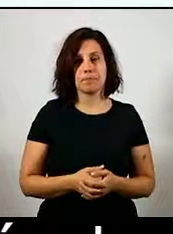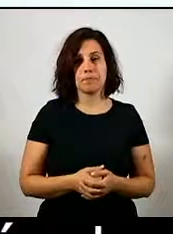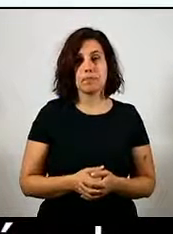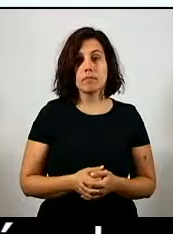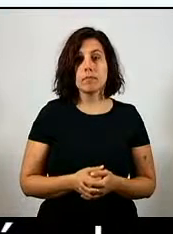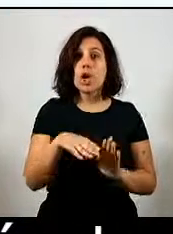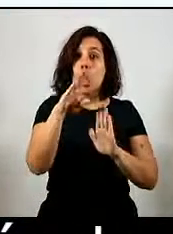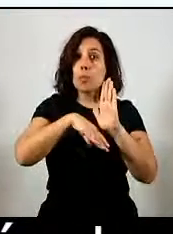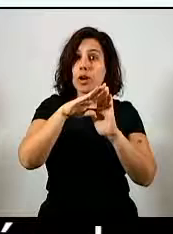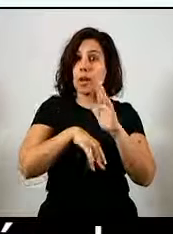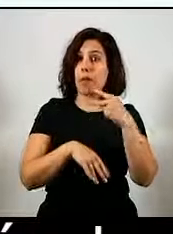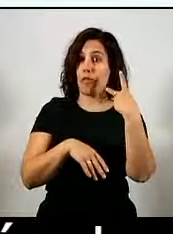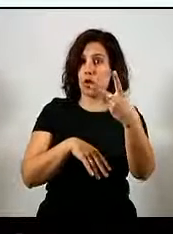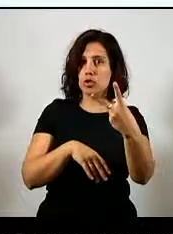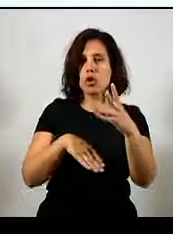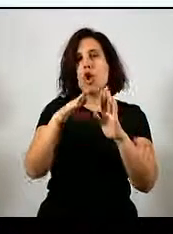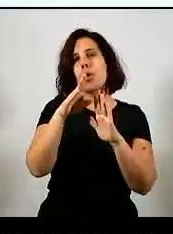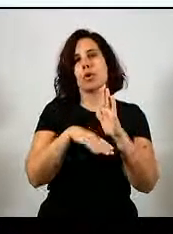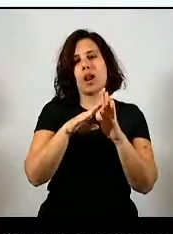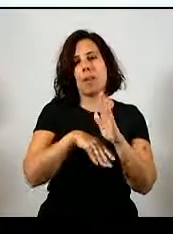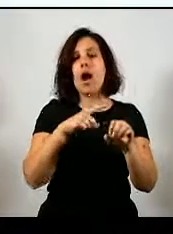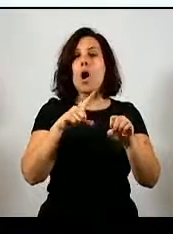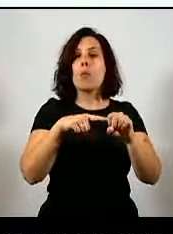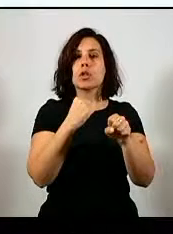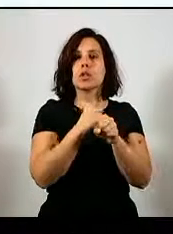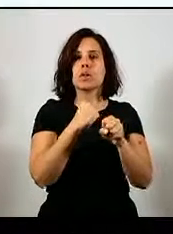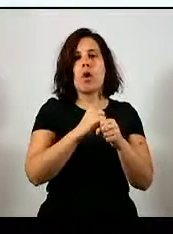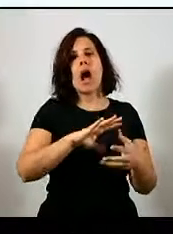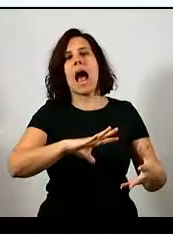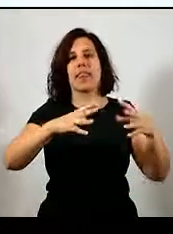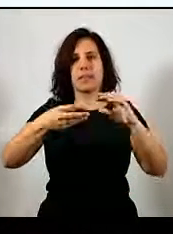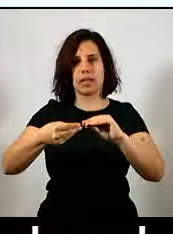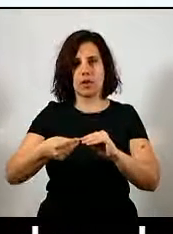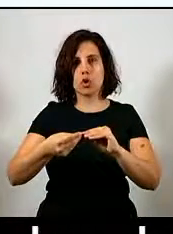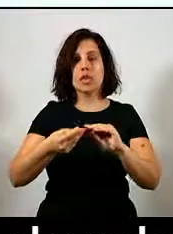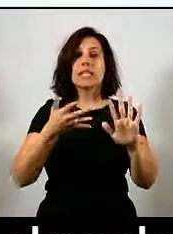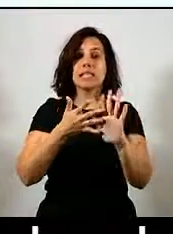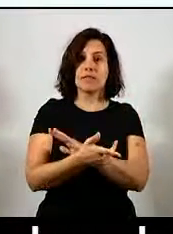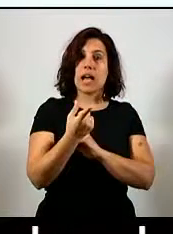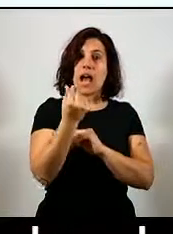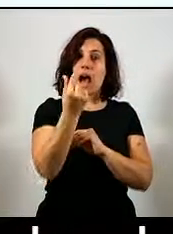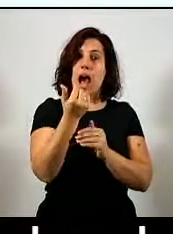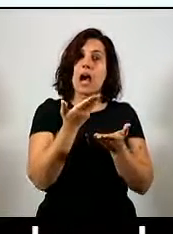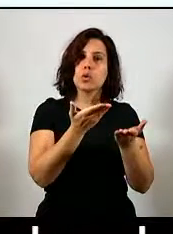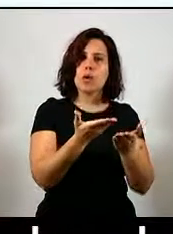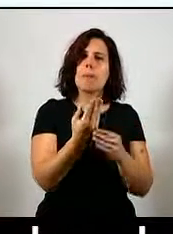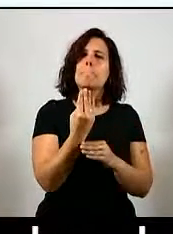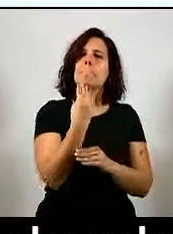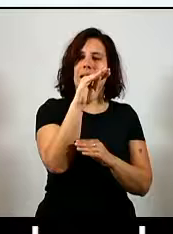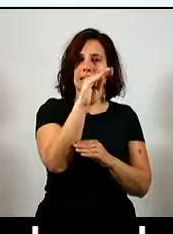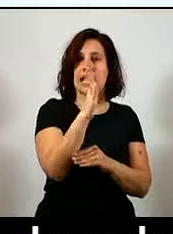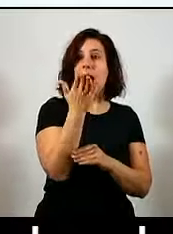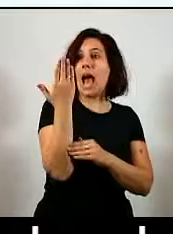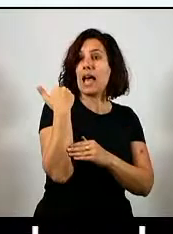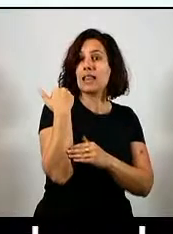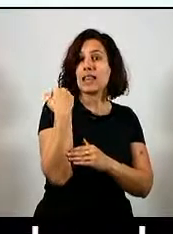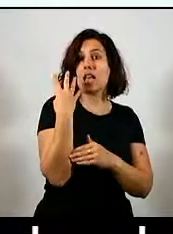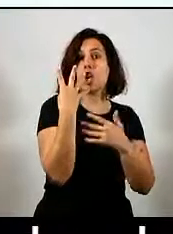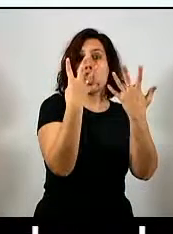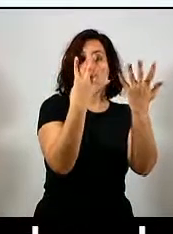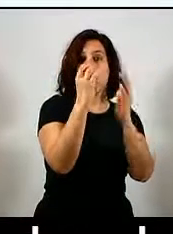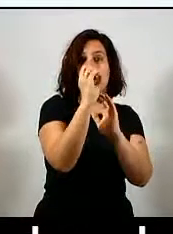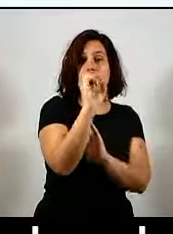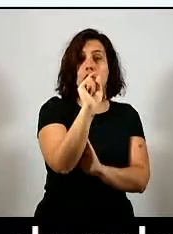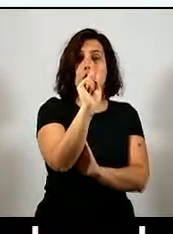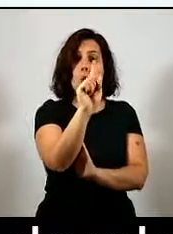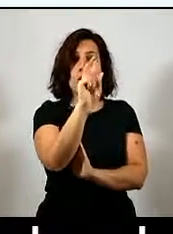2 es programa para la adaptación del puesto de trabajo, donde se incrementan las ayudas pasando de 901 euros por cada adaptación